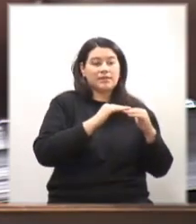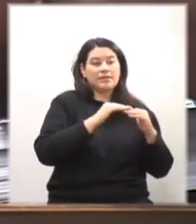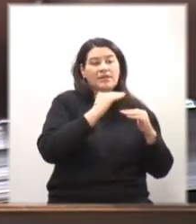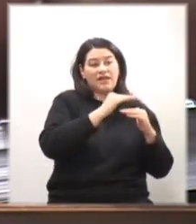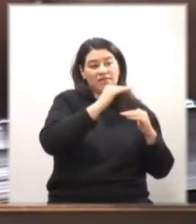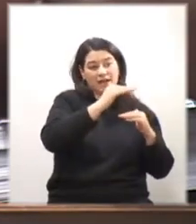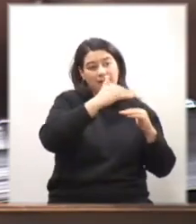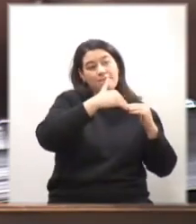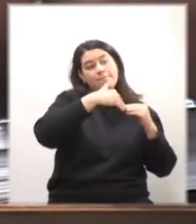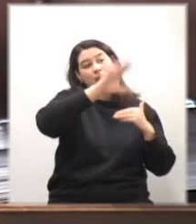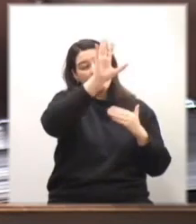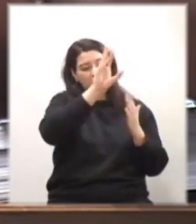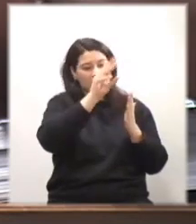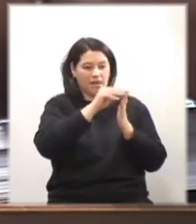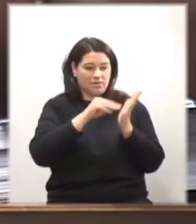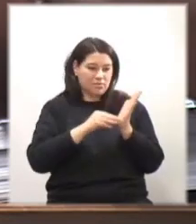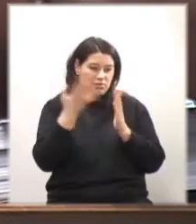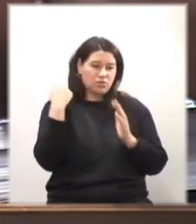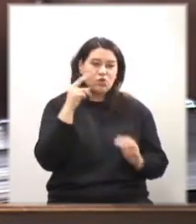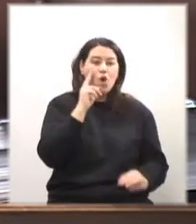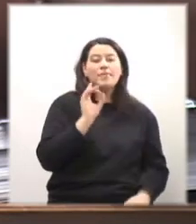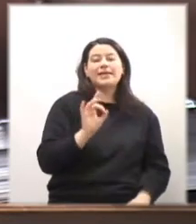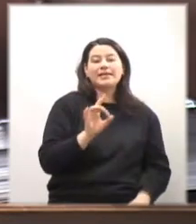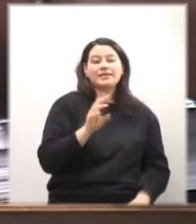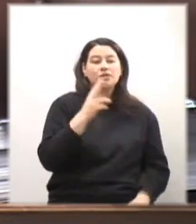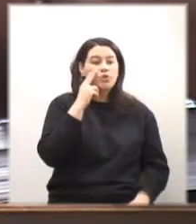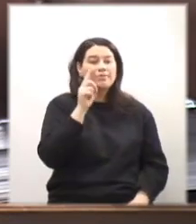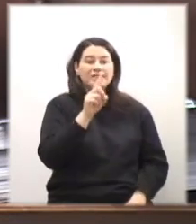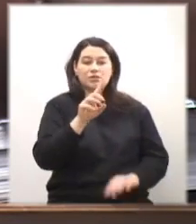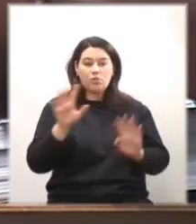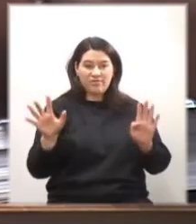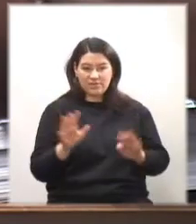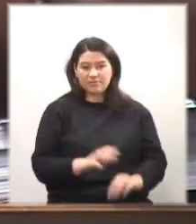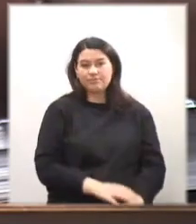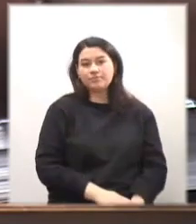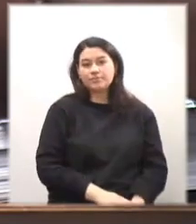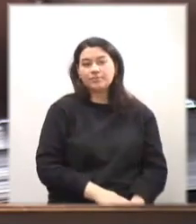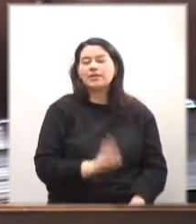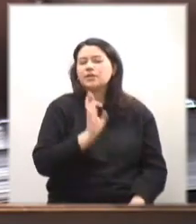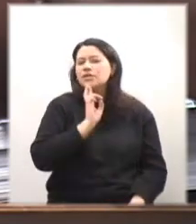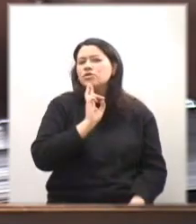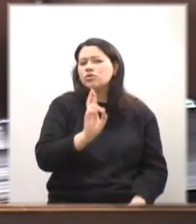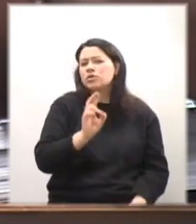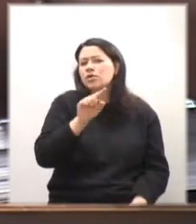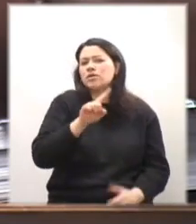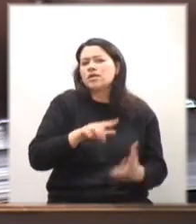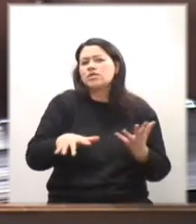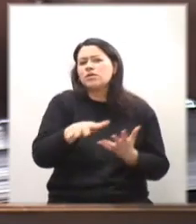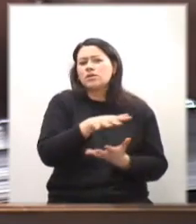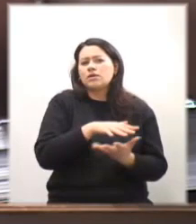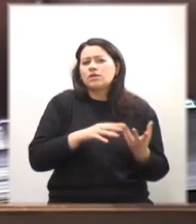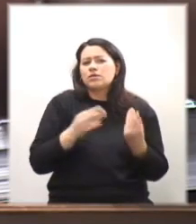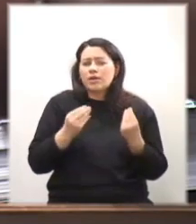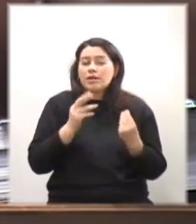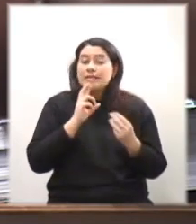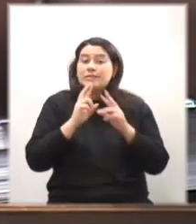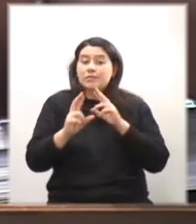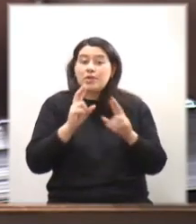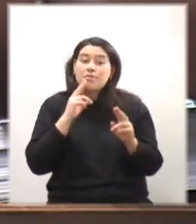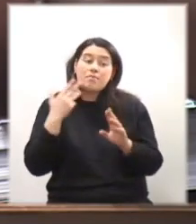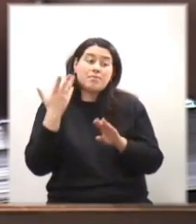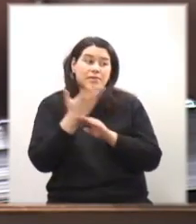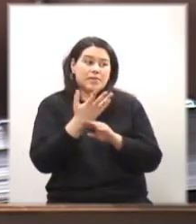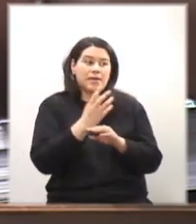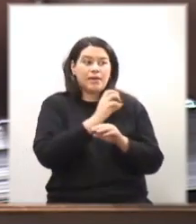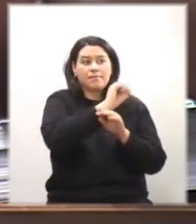a los registrados durante el periodo 2015-2019. Como resultado de estas circunstancias, las solicitudes